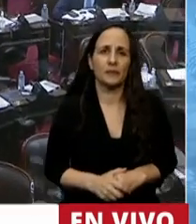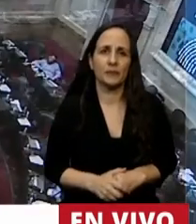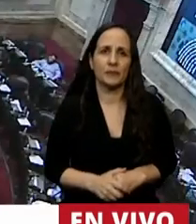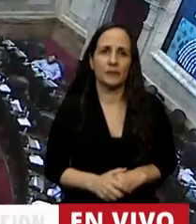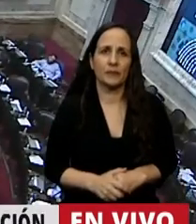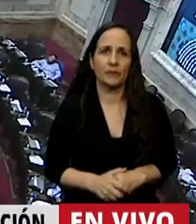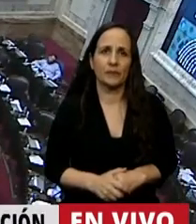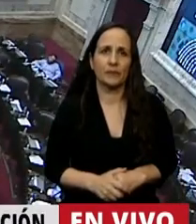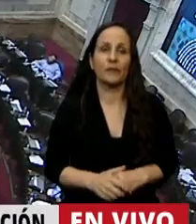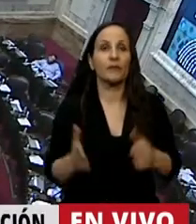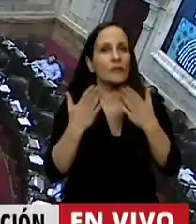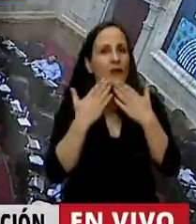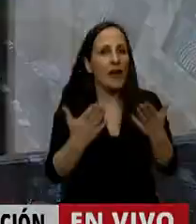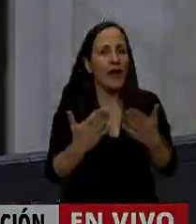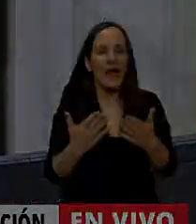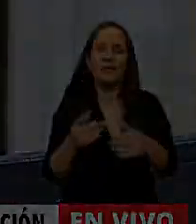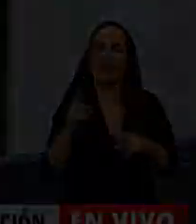Gracias, diputado Waldo Wolf.